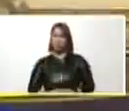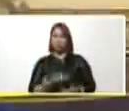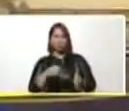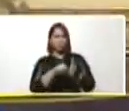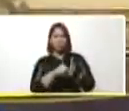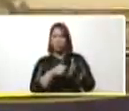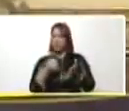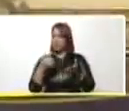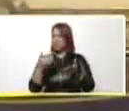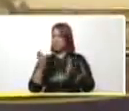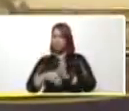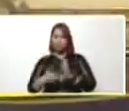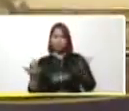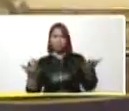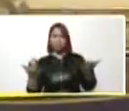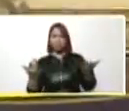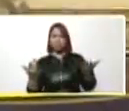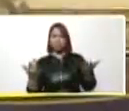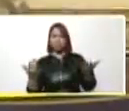se lo llevaron?